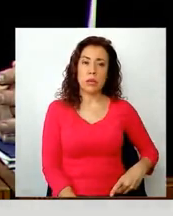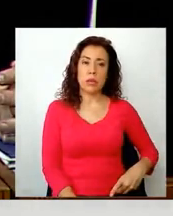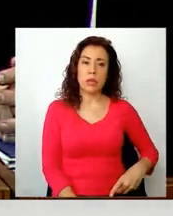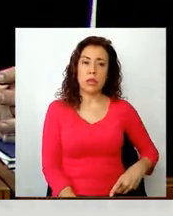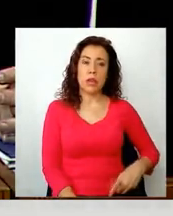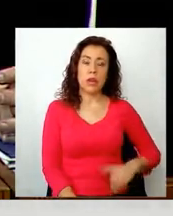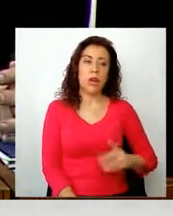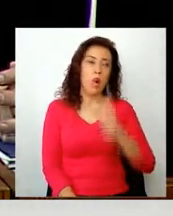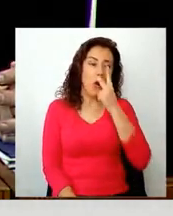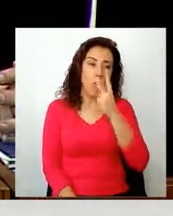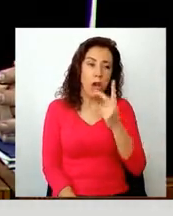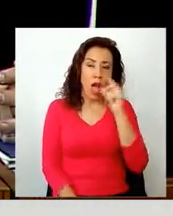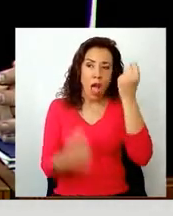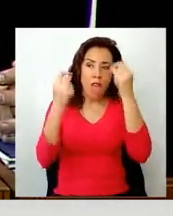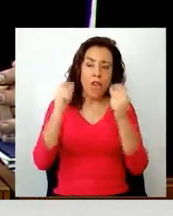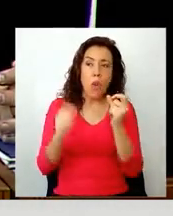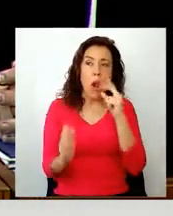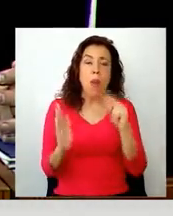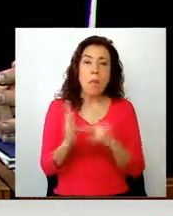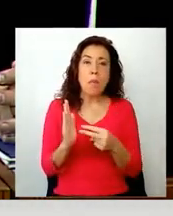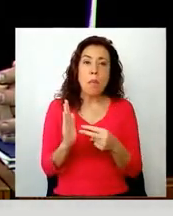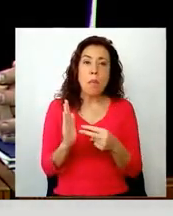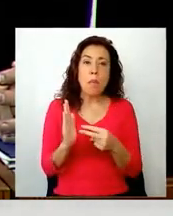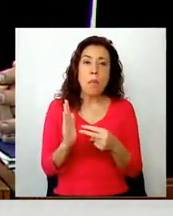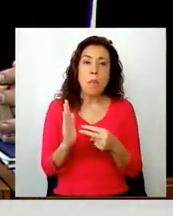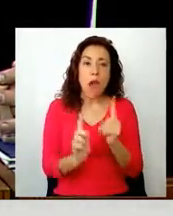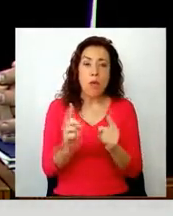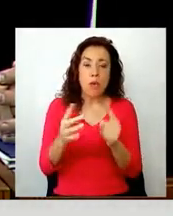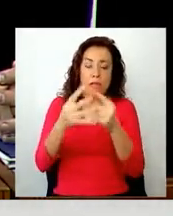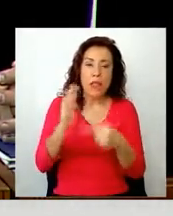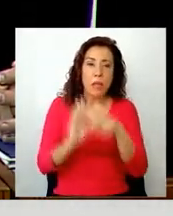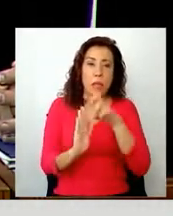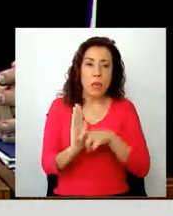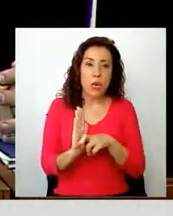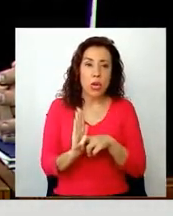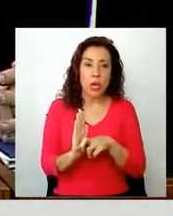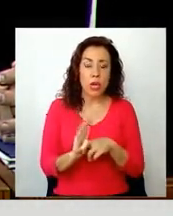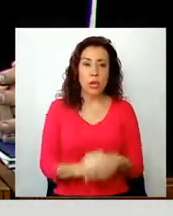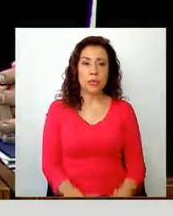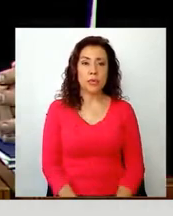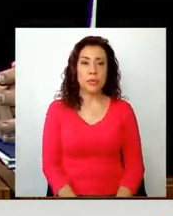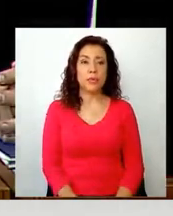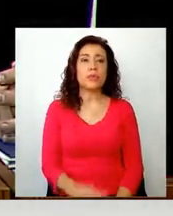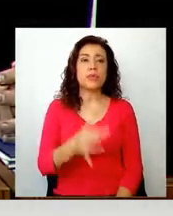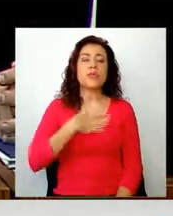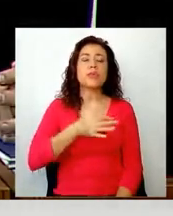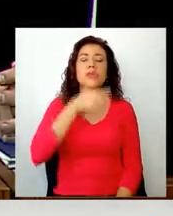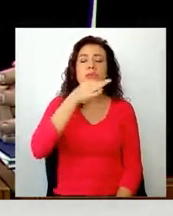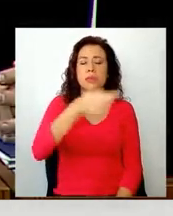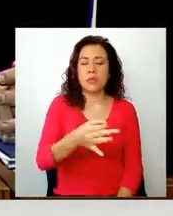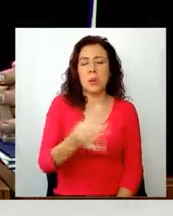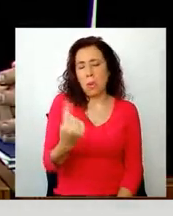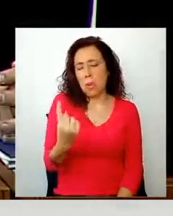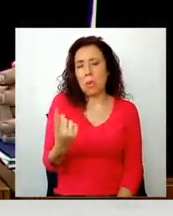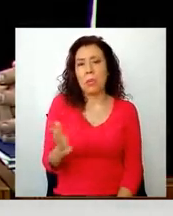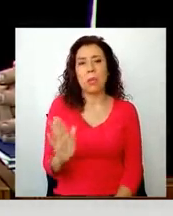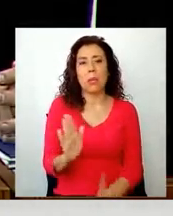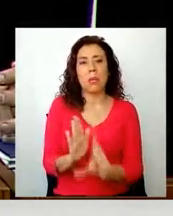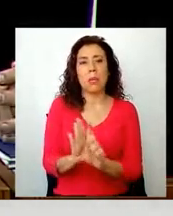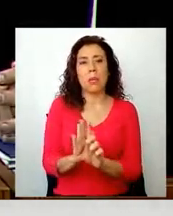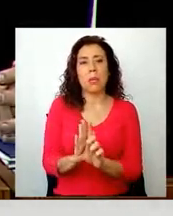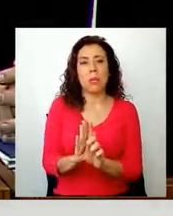que tienen algunas mociones solo por mencionar una la ley de la jibia